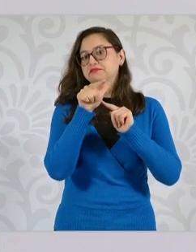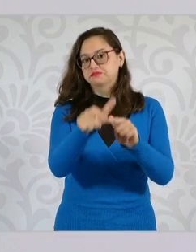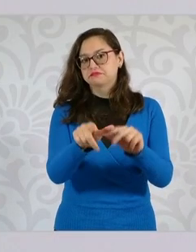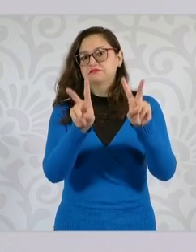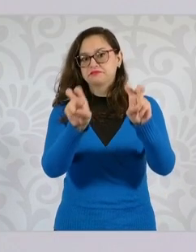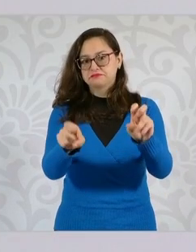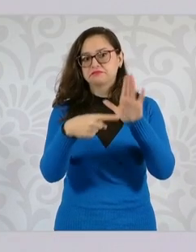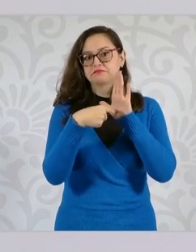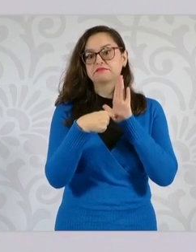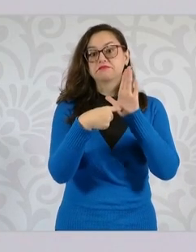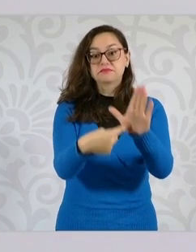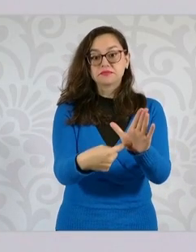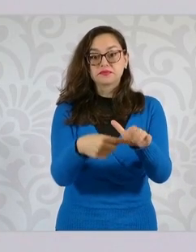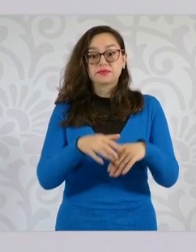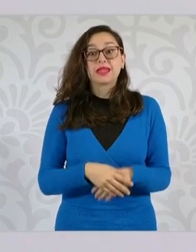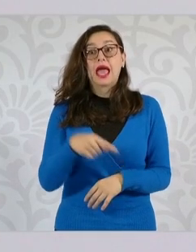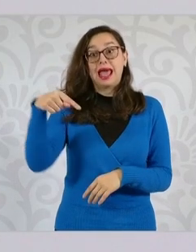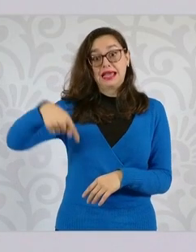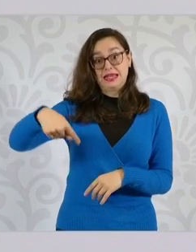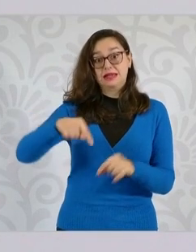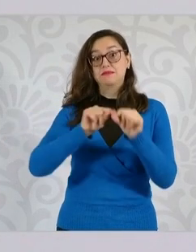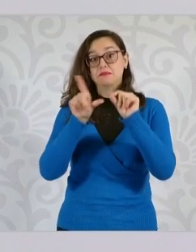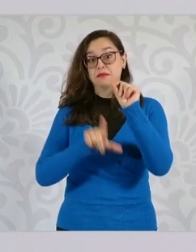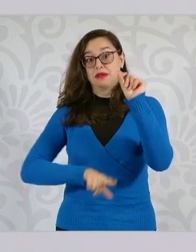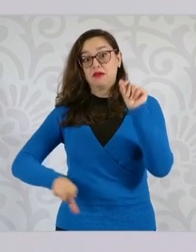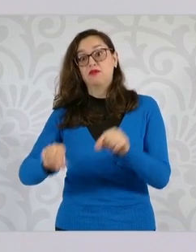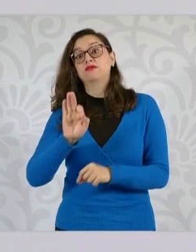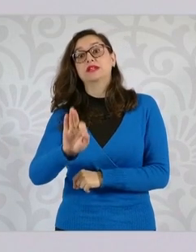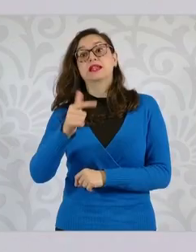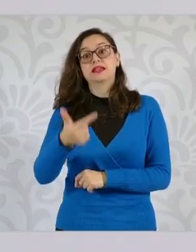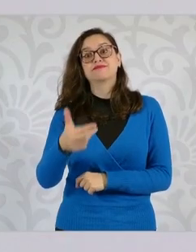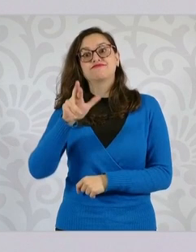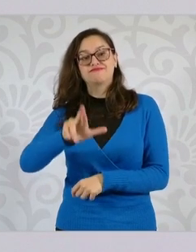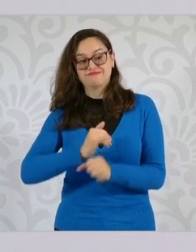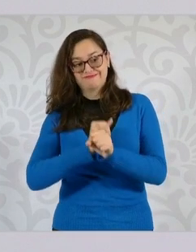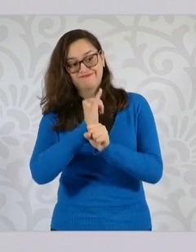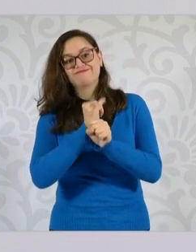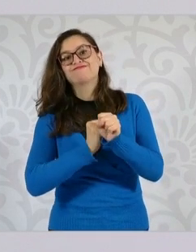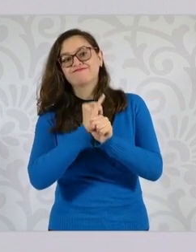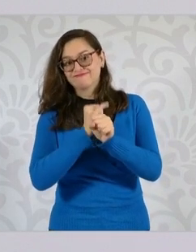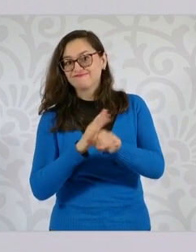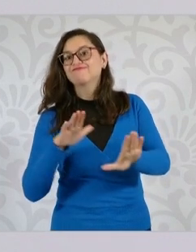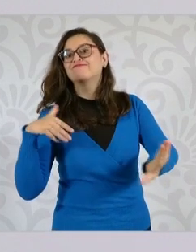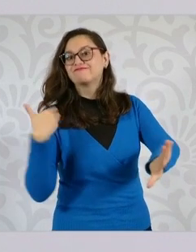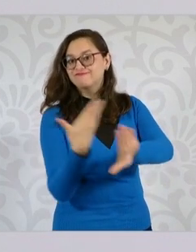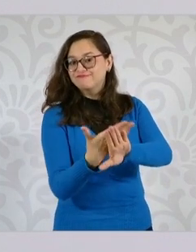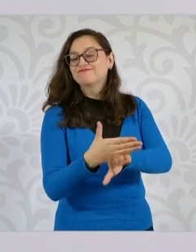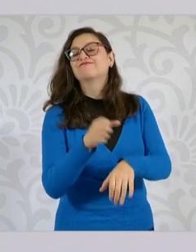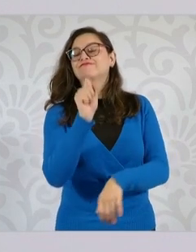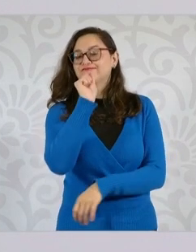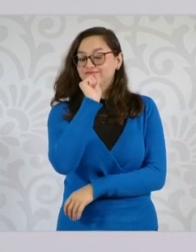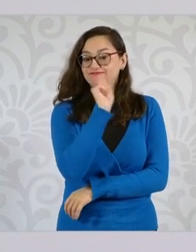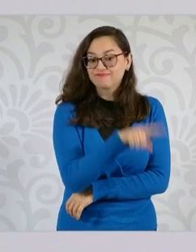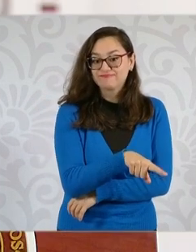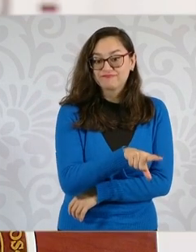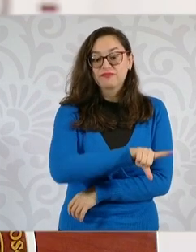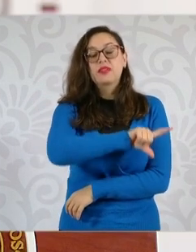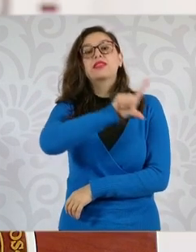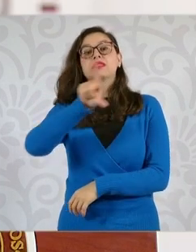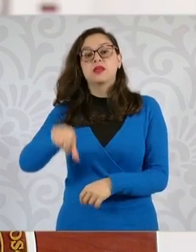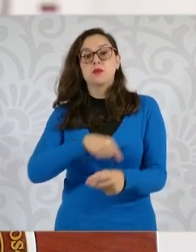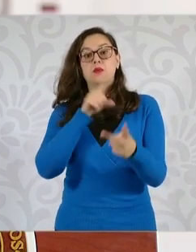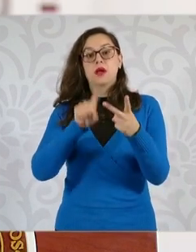Fiscalía General de la República. Después Pablo Gómez nos va a presentar, a recordar